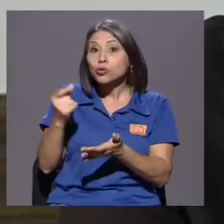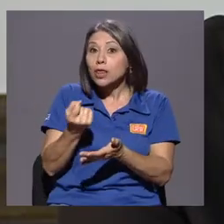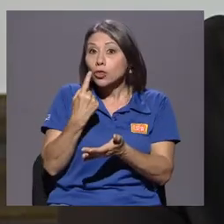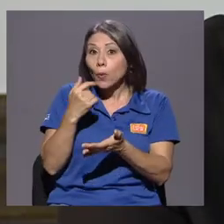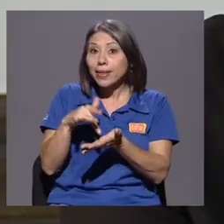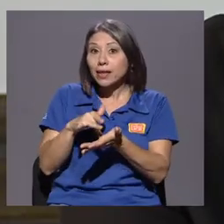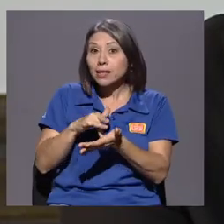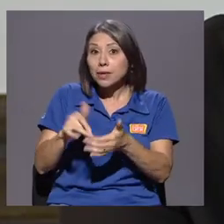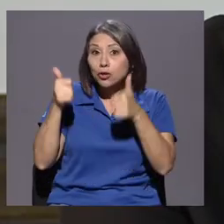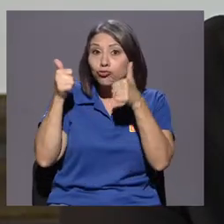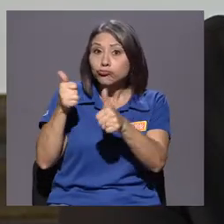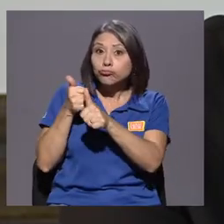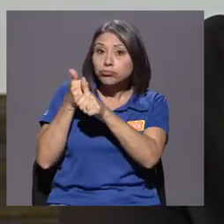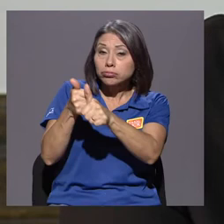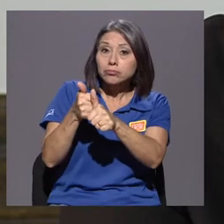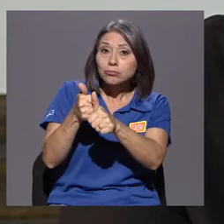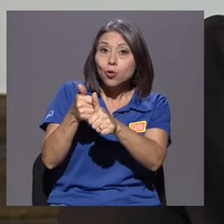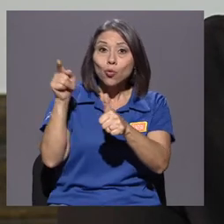letra